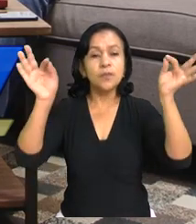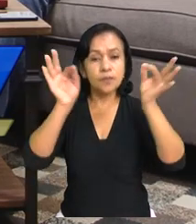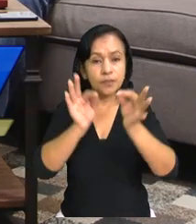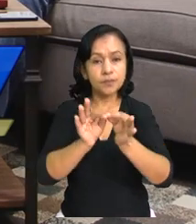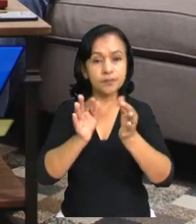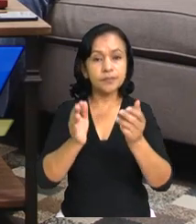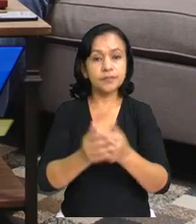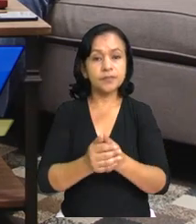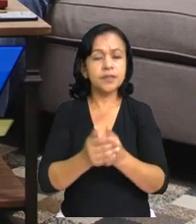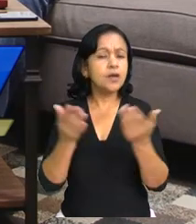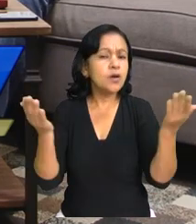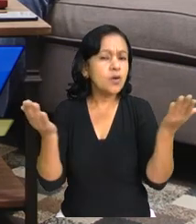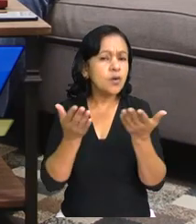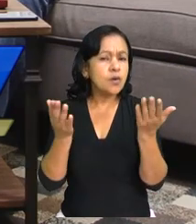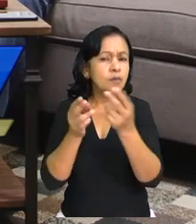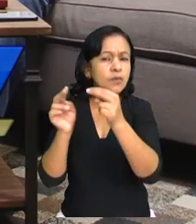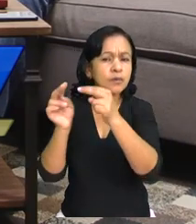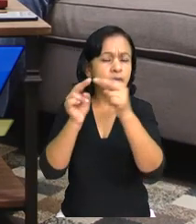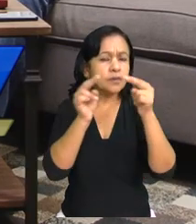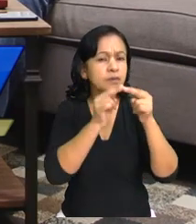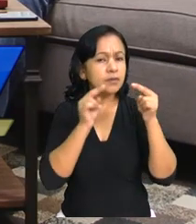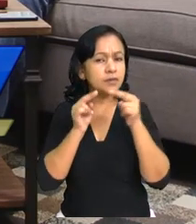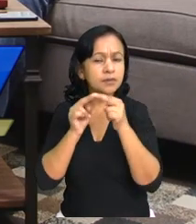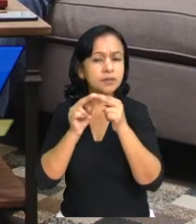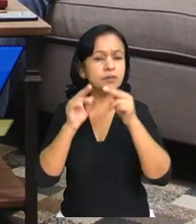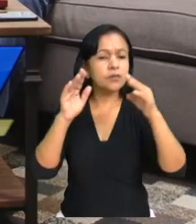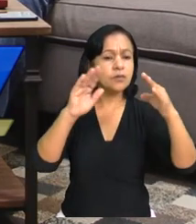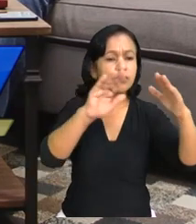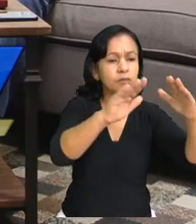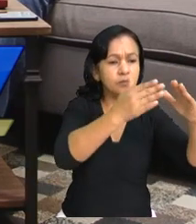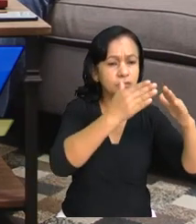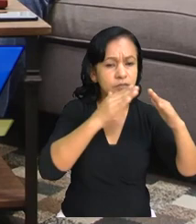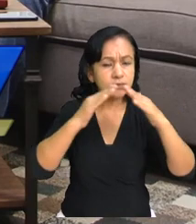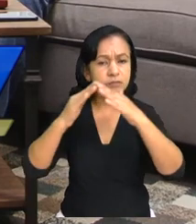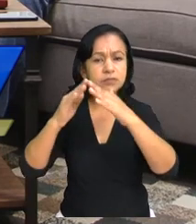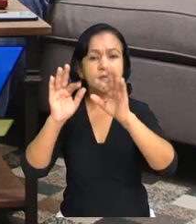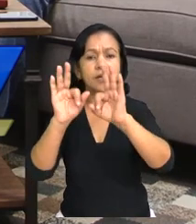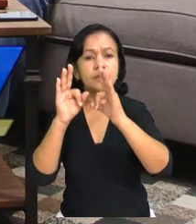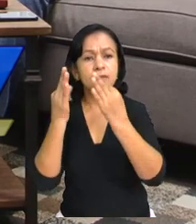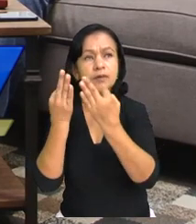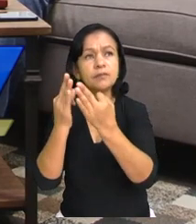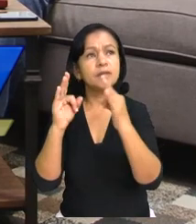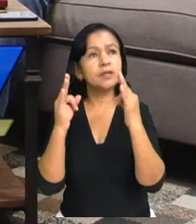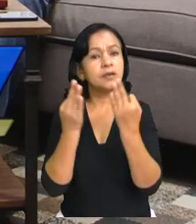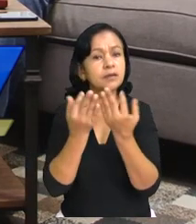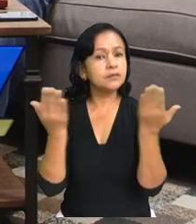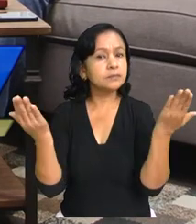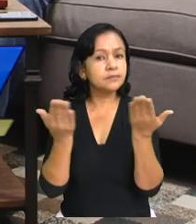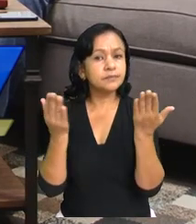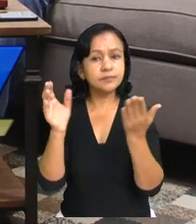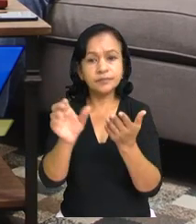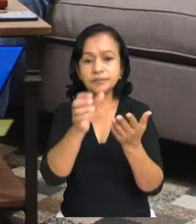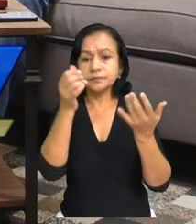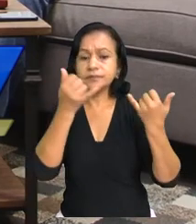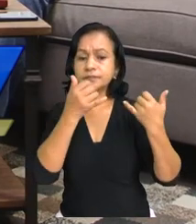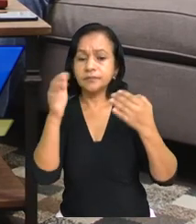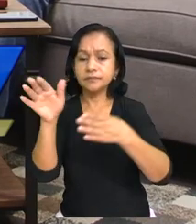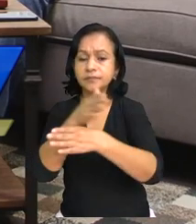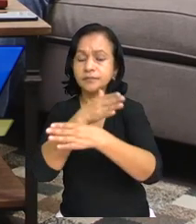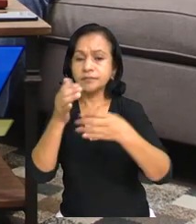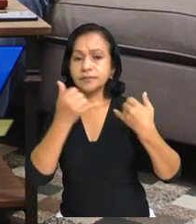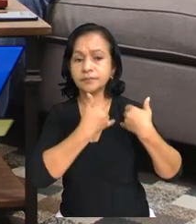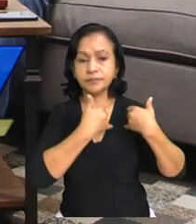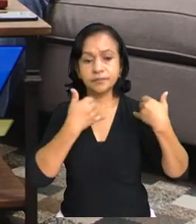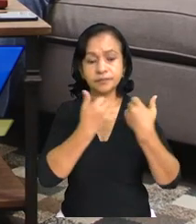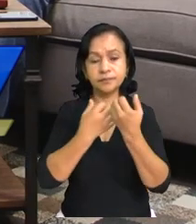esa dinámica, ¿cómo se articulan en principio con las comunidades, con las familias y también con otras instituciones que potencian